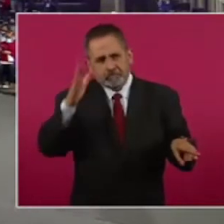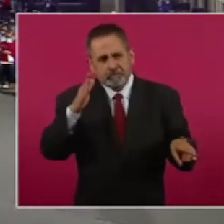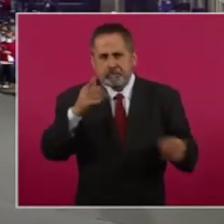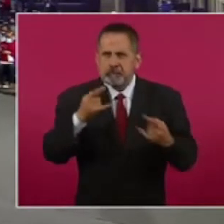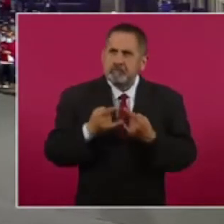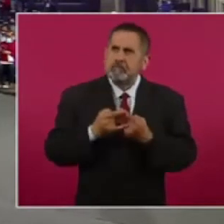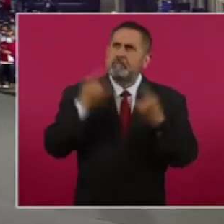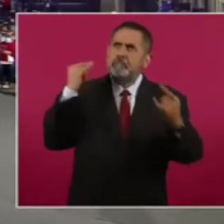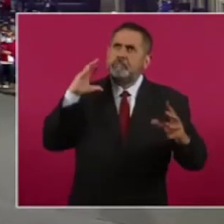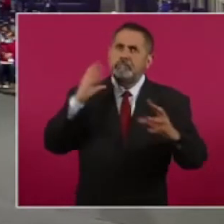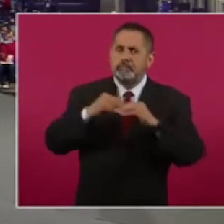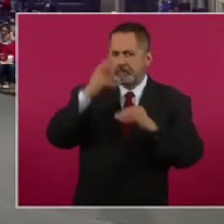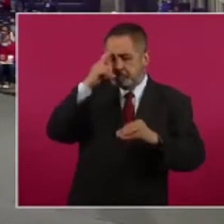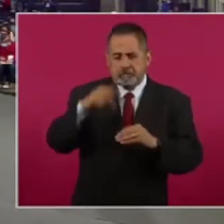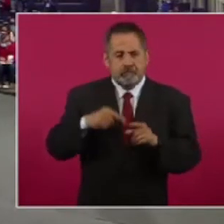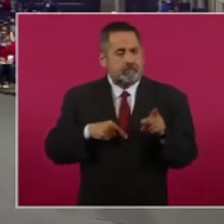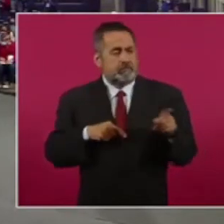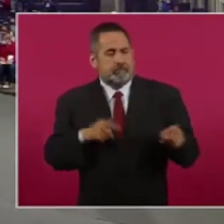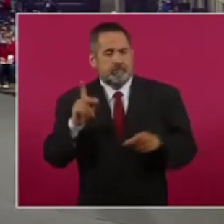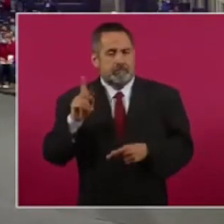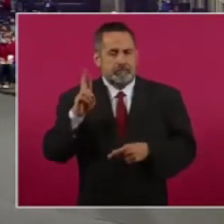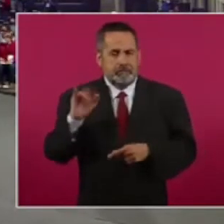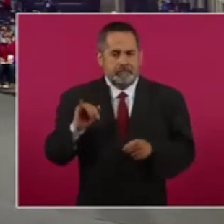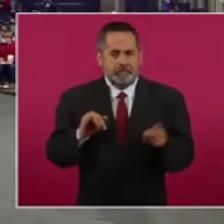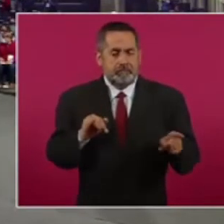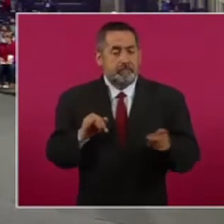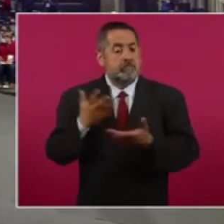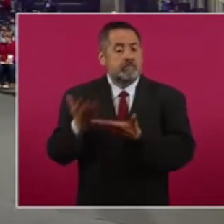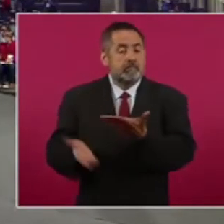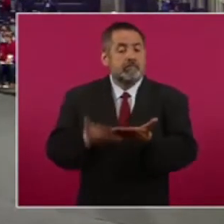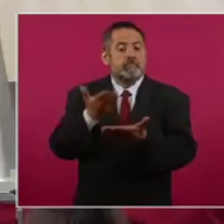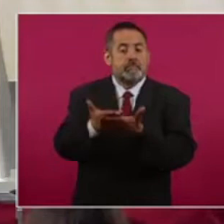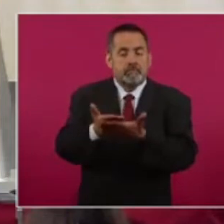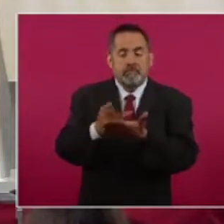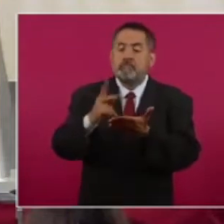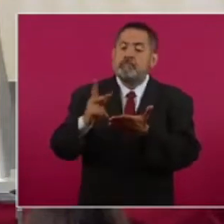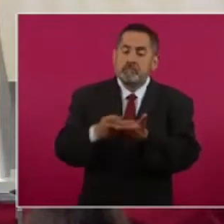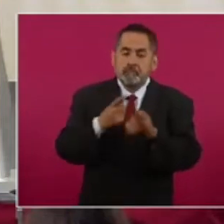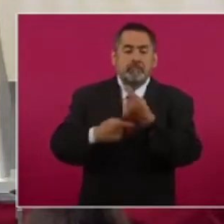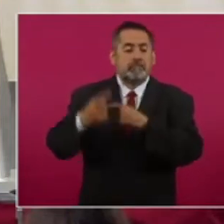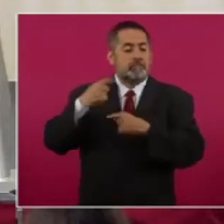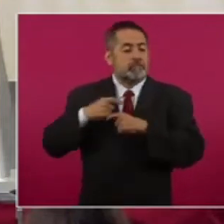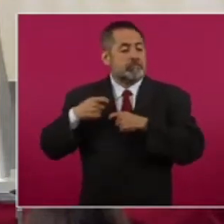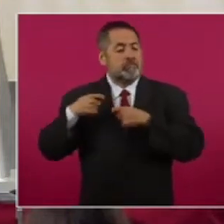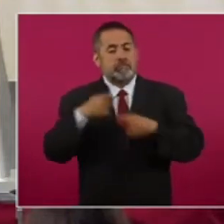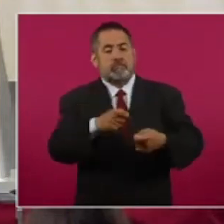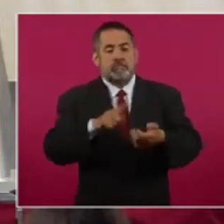nuestro país, y es que el PRI propone regresar la figura